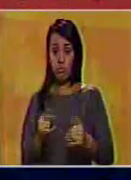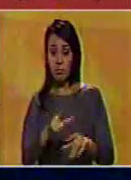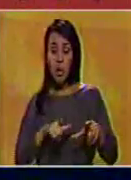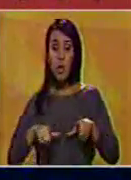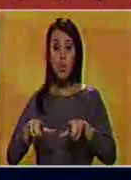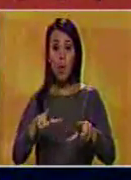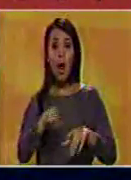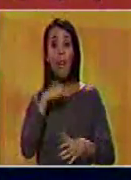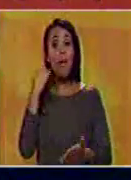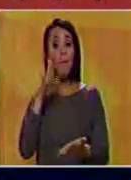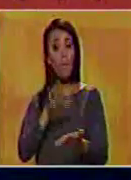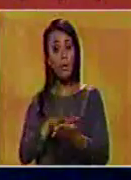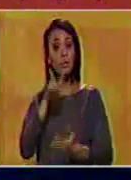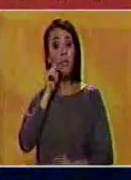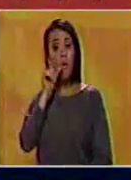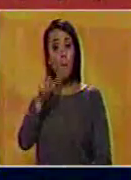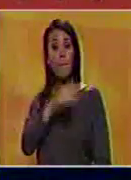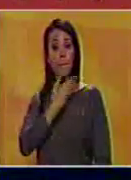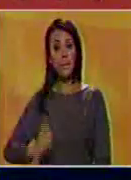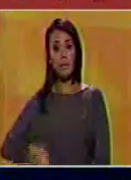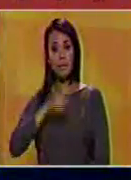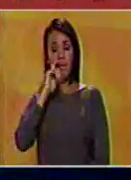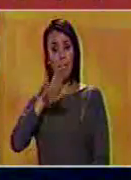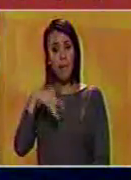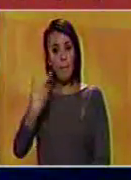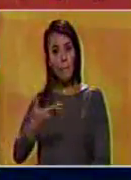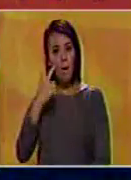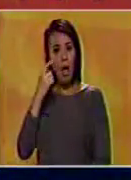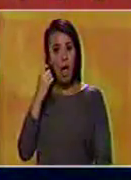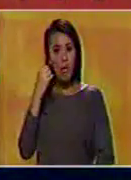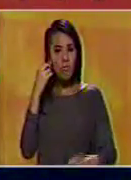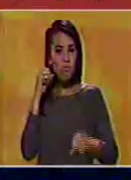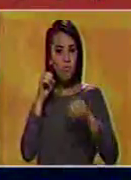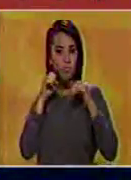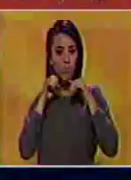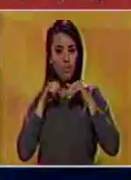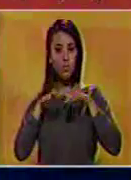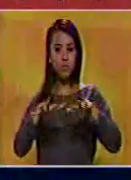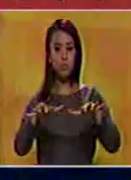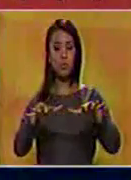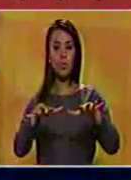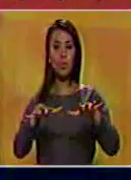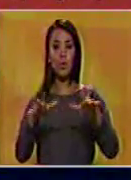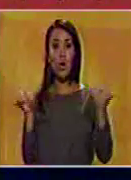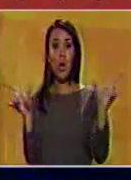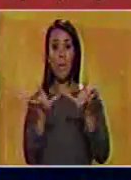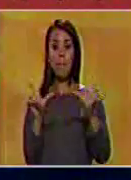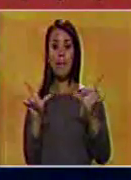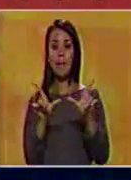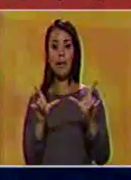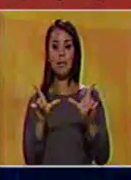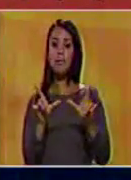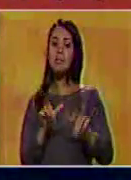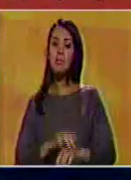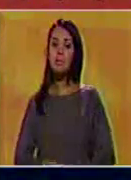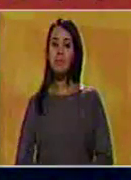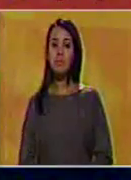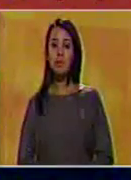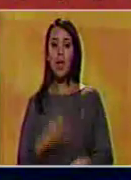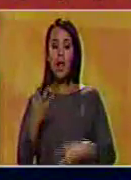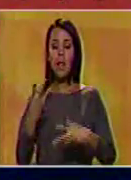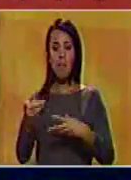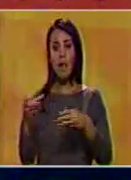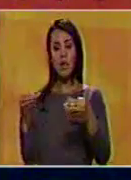asesinato del presidente de la república para después poderlo reproducir a través de todos los canales con que cuenta la acción terrorista